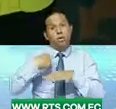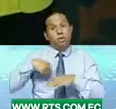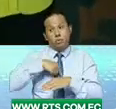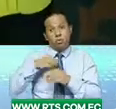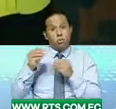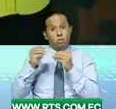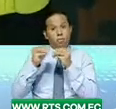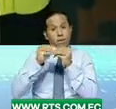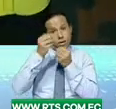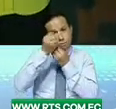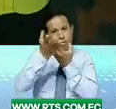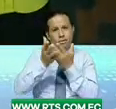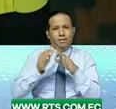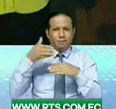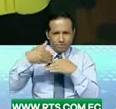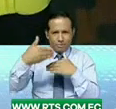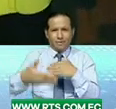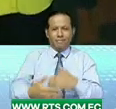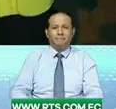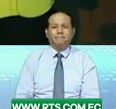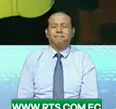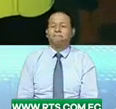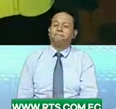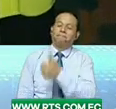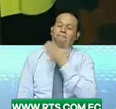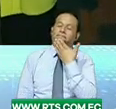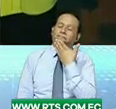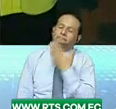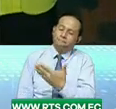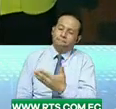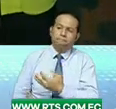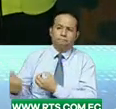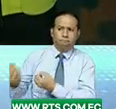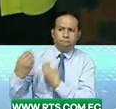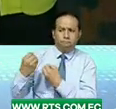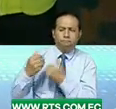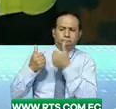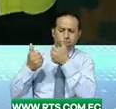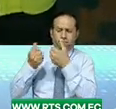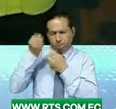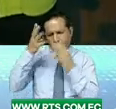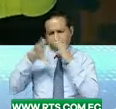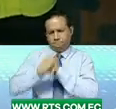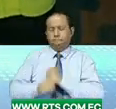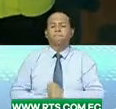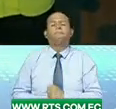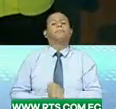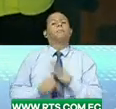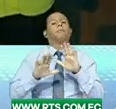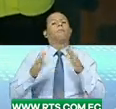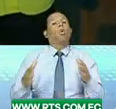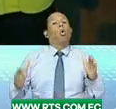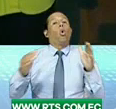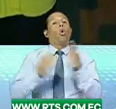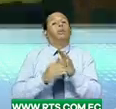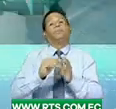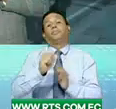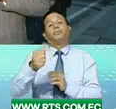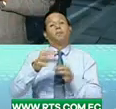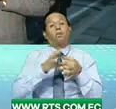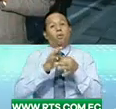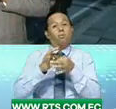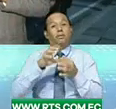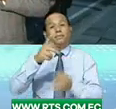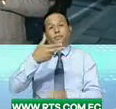otra novedad. Adelante. Correcto, Adriana, muchísimas gracias por esta cobertura y buenas noches. Y bien, rápidamente nos vamos con Charlie